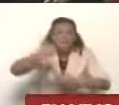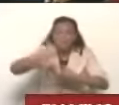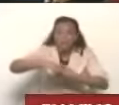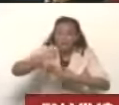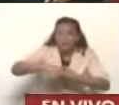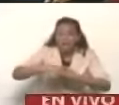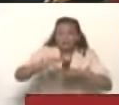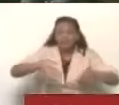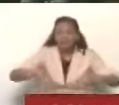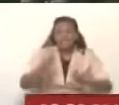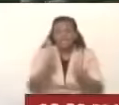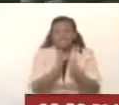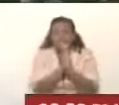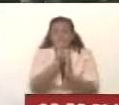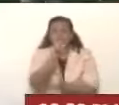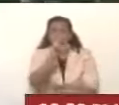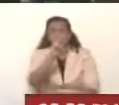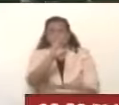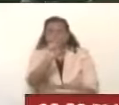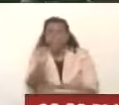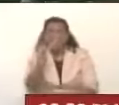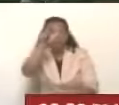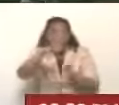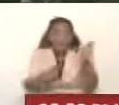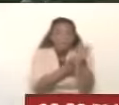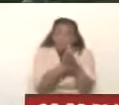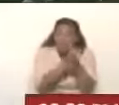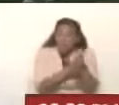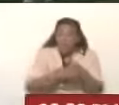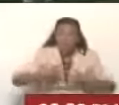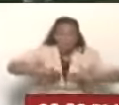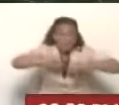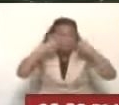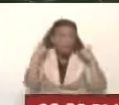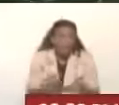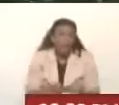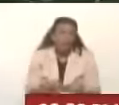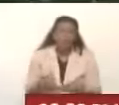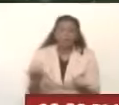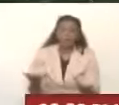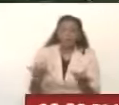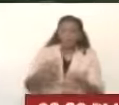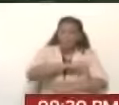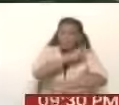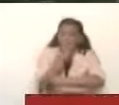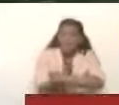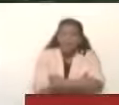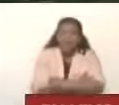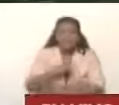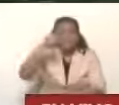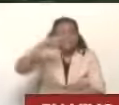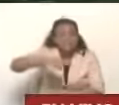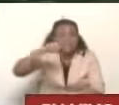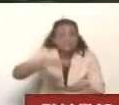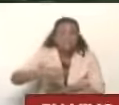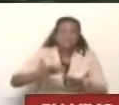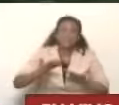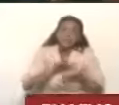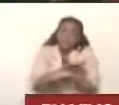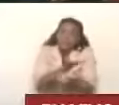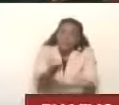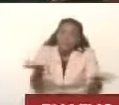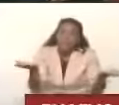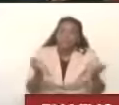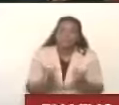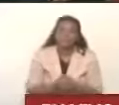en Santa Lucía, emprendedoras, guerreras, luchadoras, presidente, por nuestra Venezuela y